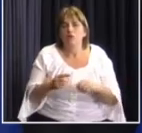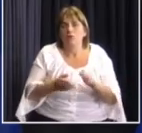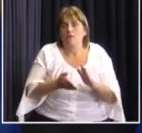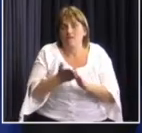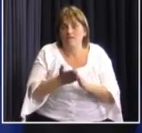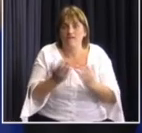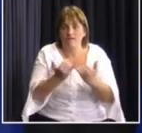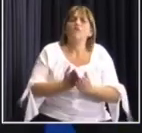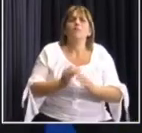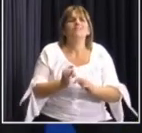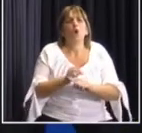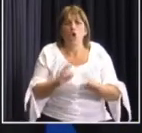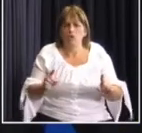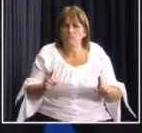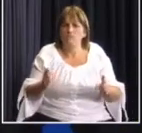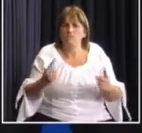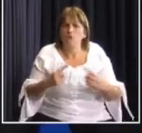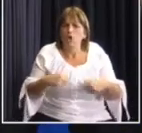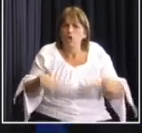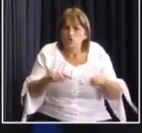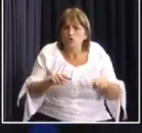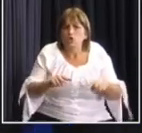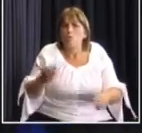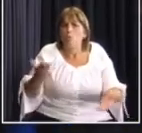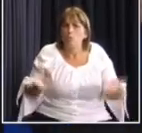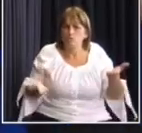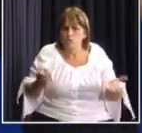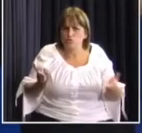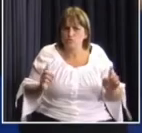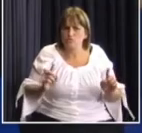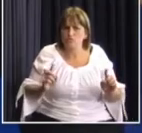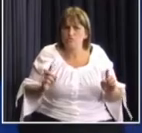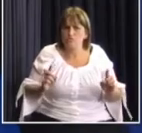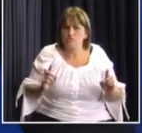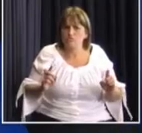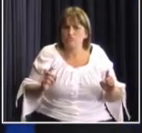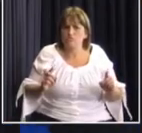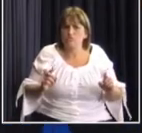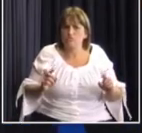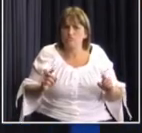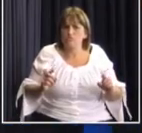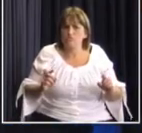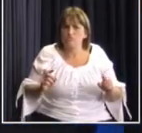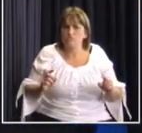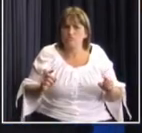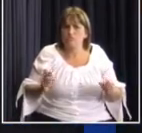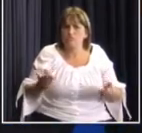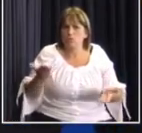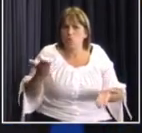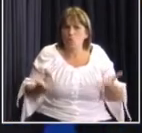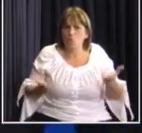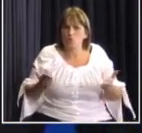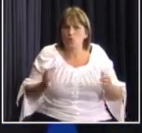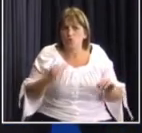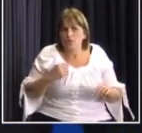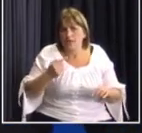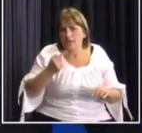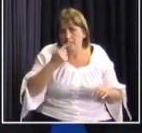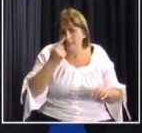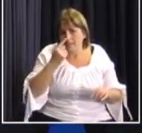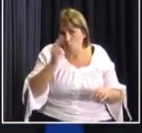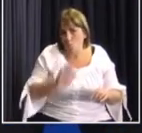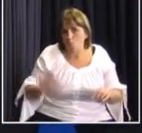próximos tiempos nos tratamos de ser justos y justos para con el interés nacional